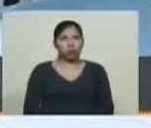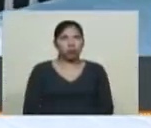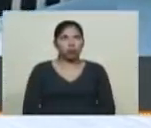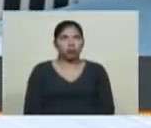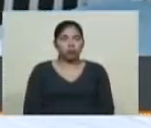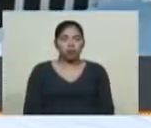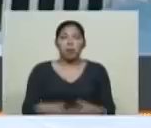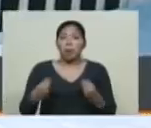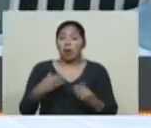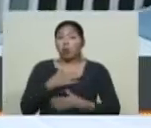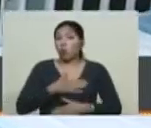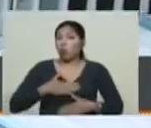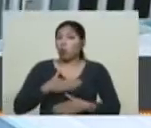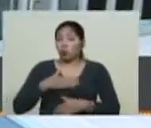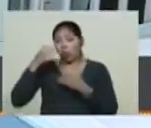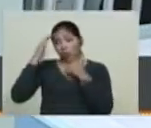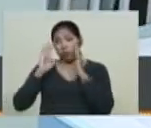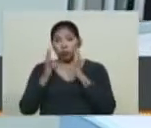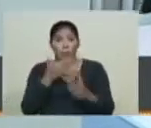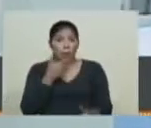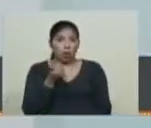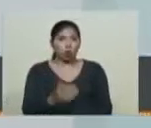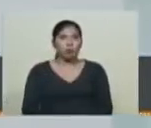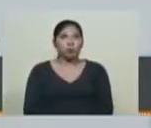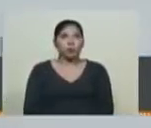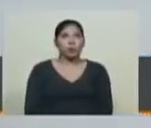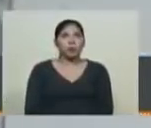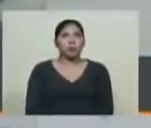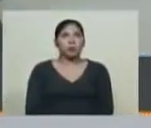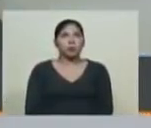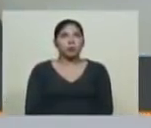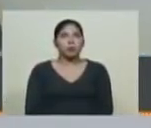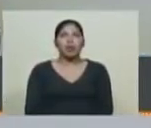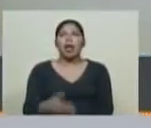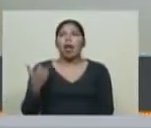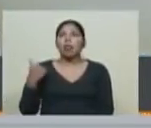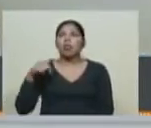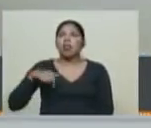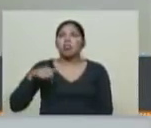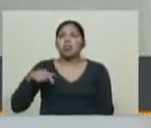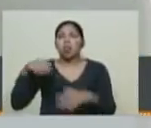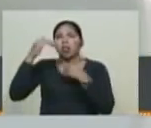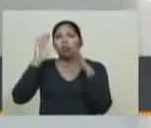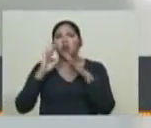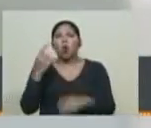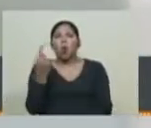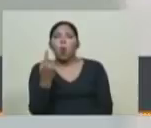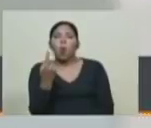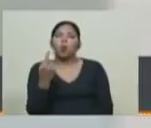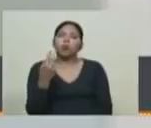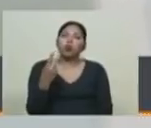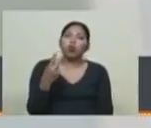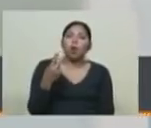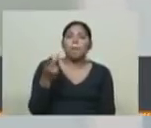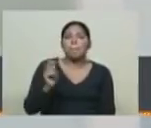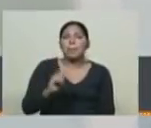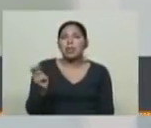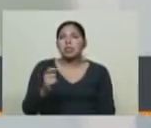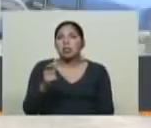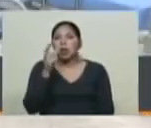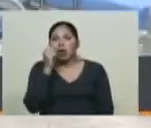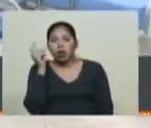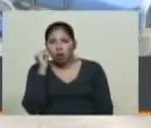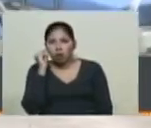Presidente, antes en esta área atendíamos niños de un mes, dos meses, varones, hembras, y logramos